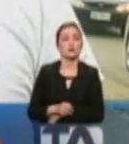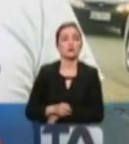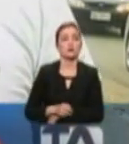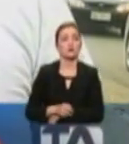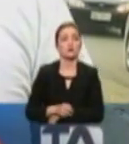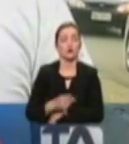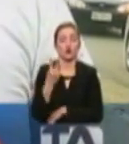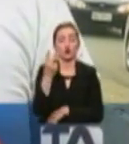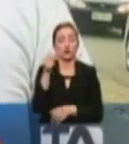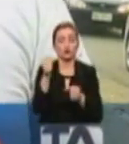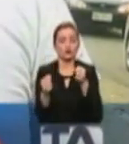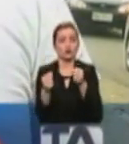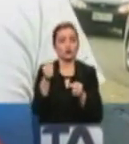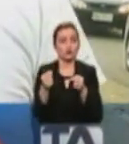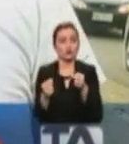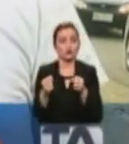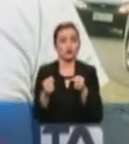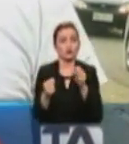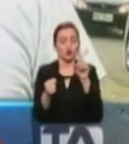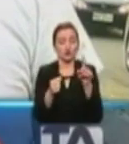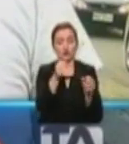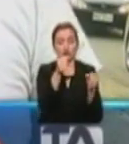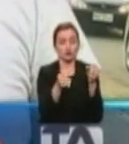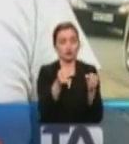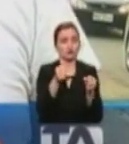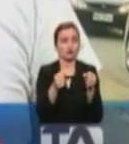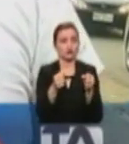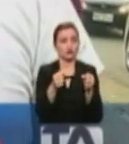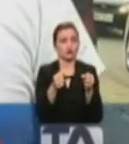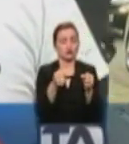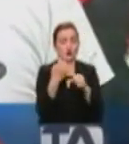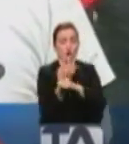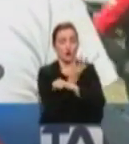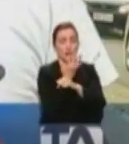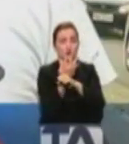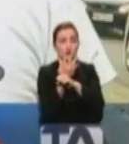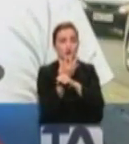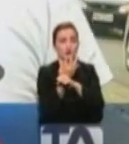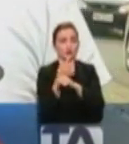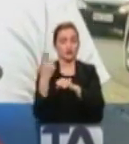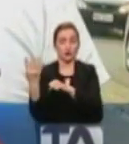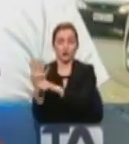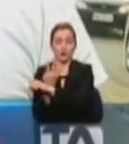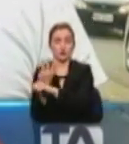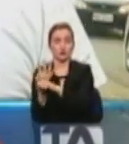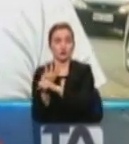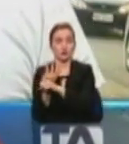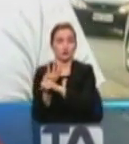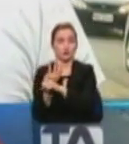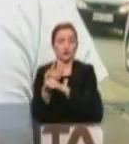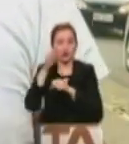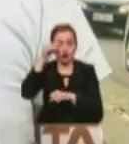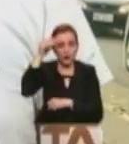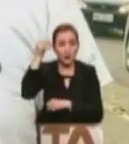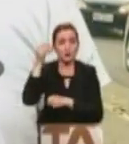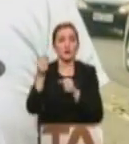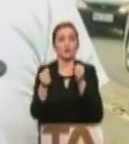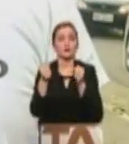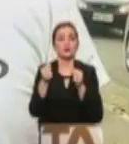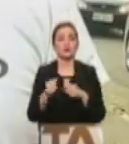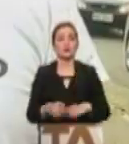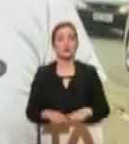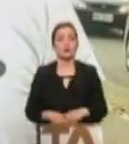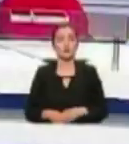Nosotros andamos dos conductores, el uno manejó 4 horas y el otro 4 horas. Yo venía manejando desde Riobamba.